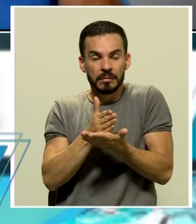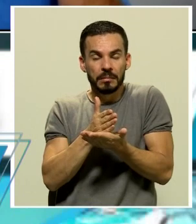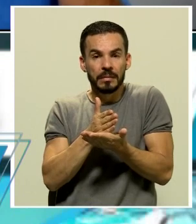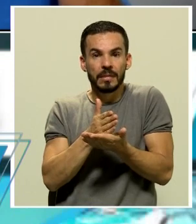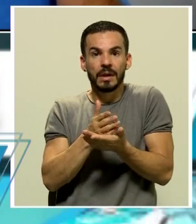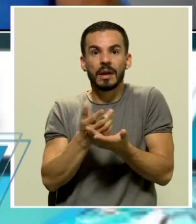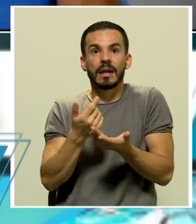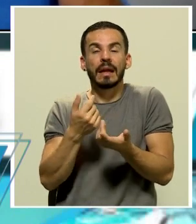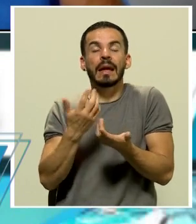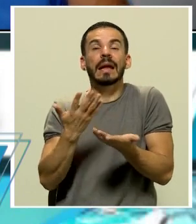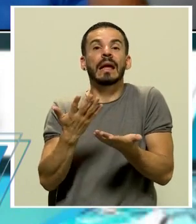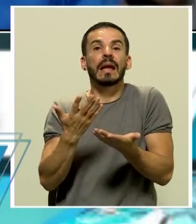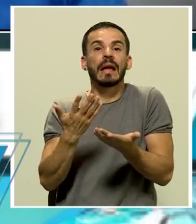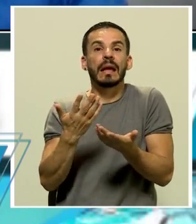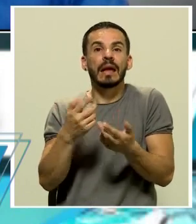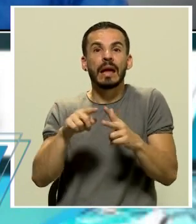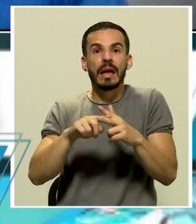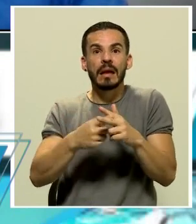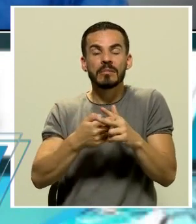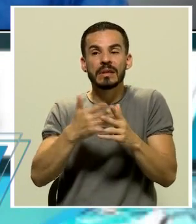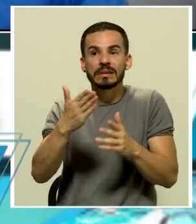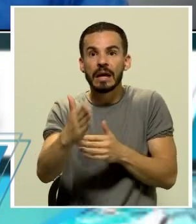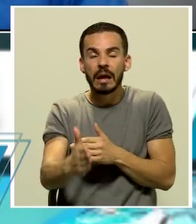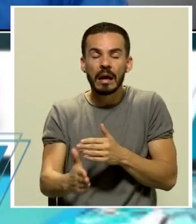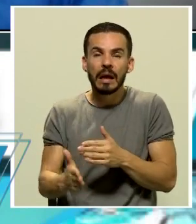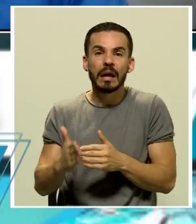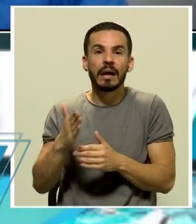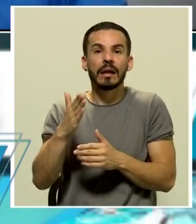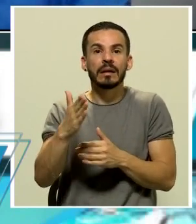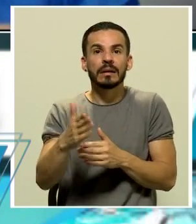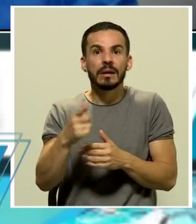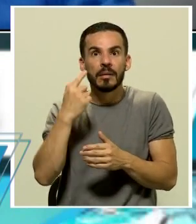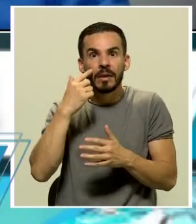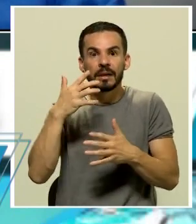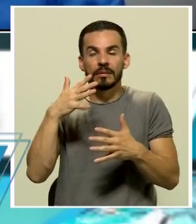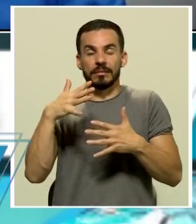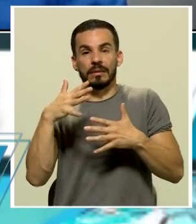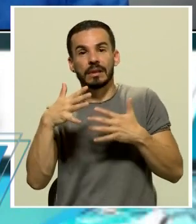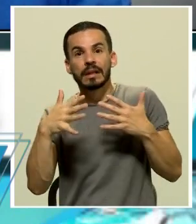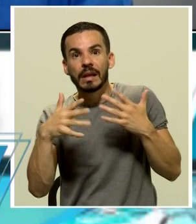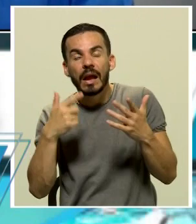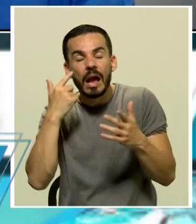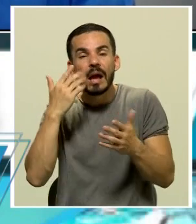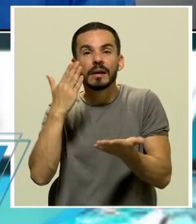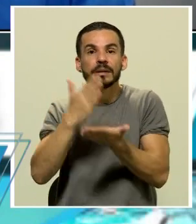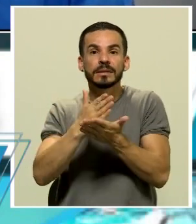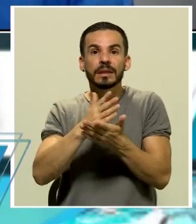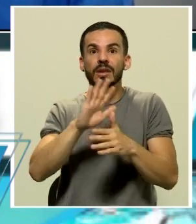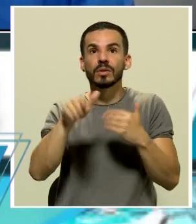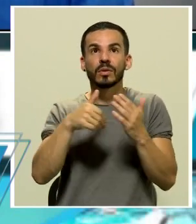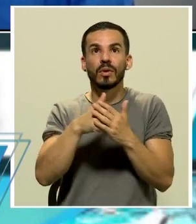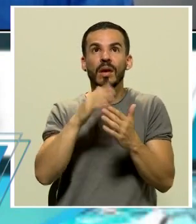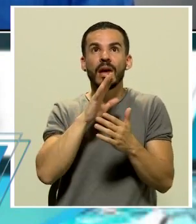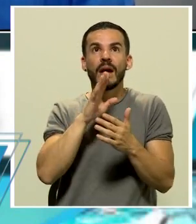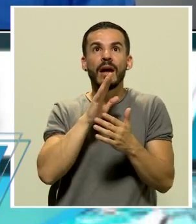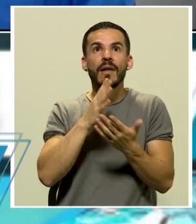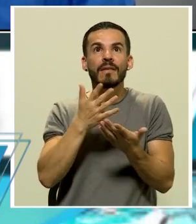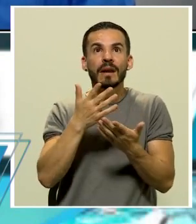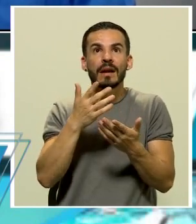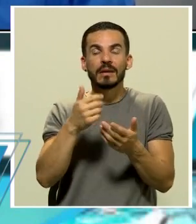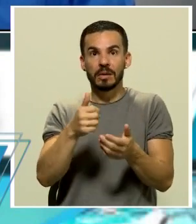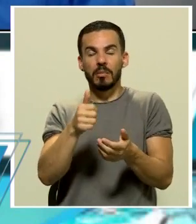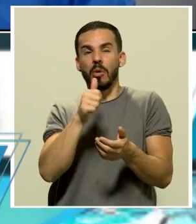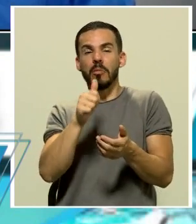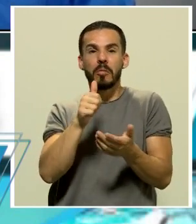que se empieza a hacer lenta, parece que estuvieran ebrios, parece que todo el mundo estuviera hablando pasado